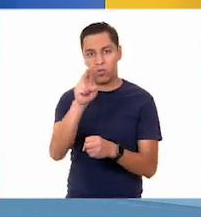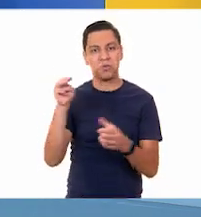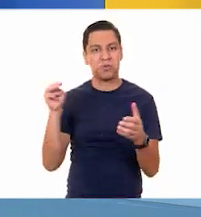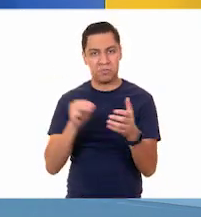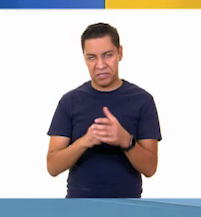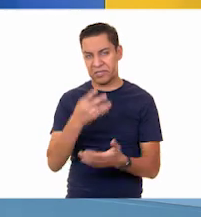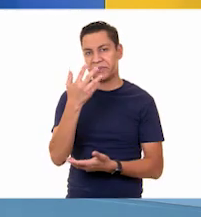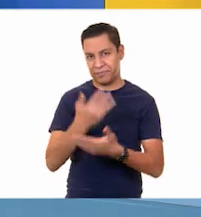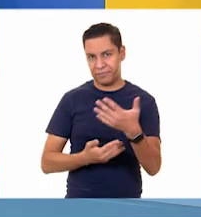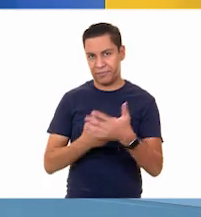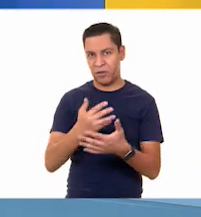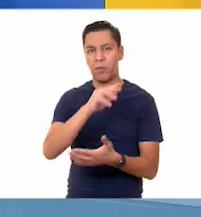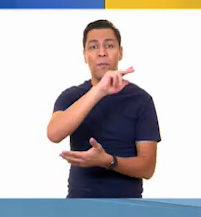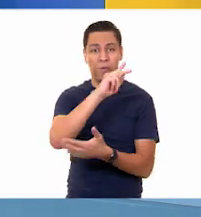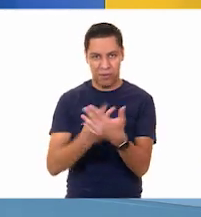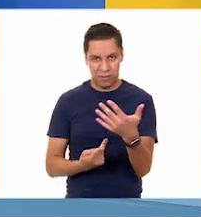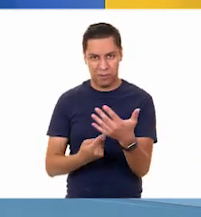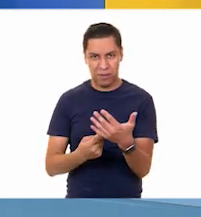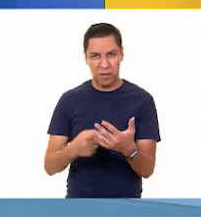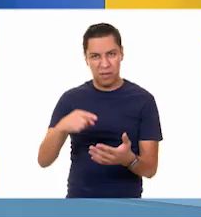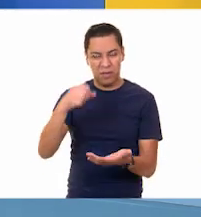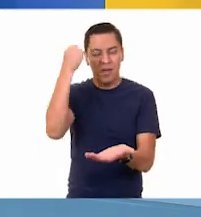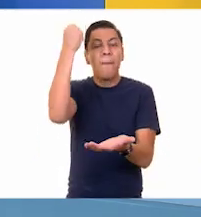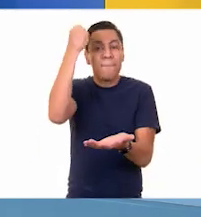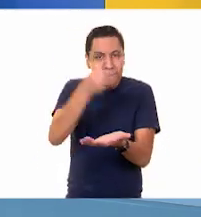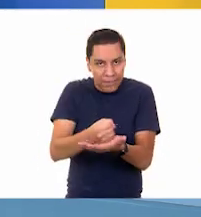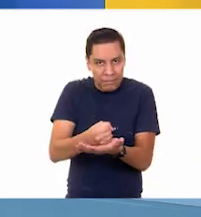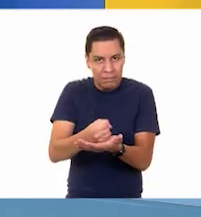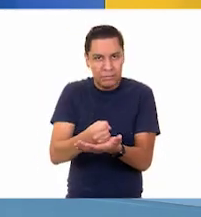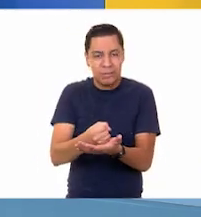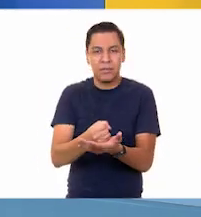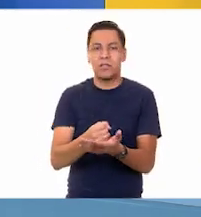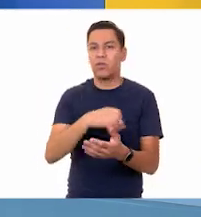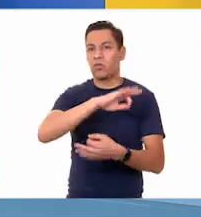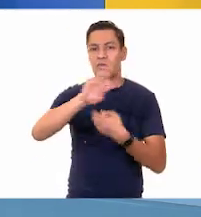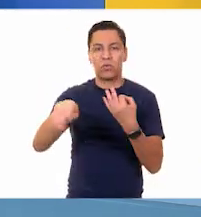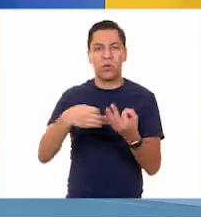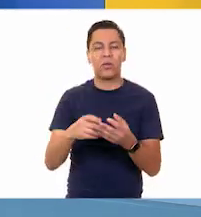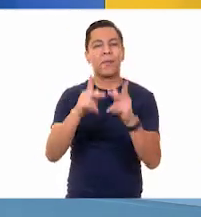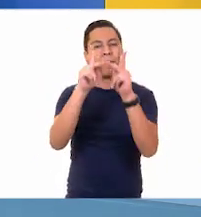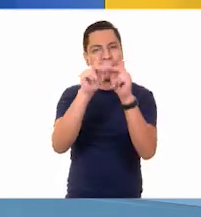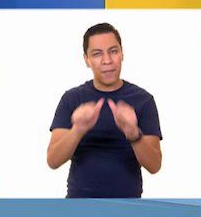y garantizar que todas las personas gocen de paz y prosperidad.